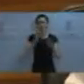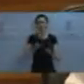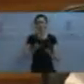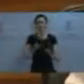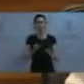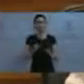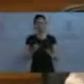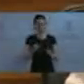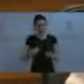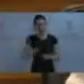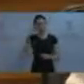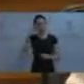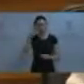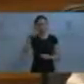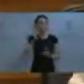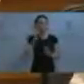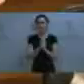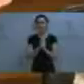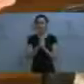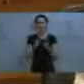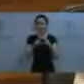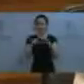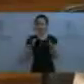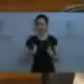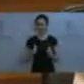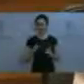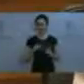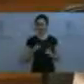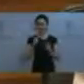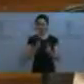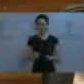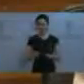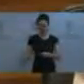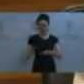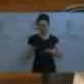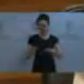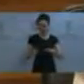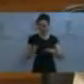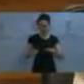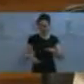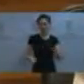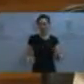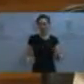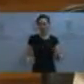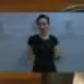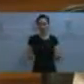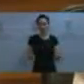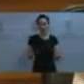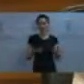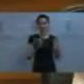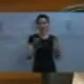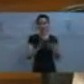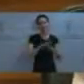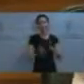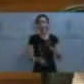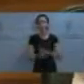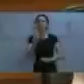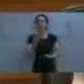empleo, y ahí están sus propias encuestas, no nos dediquemos a un dinero que ya tenemos a hacer que la gente tenga empleo. Parece